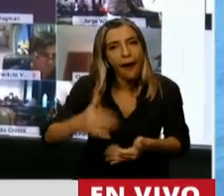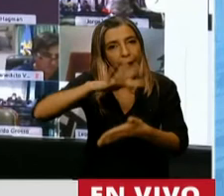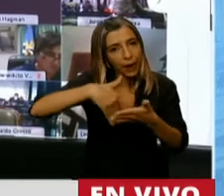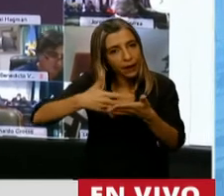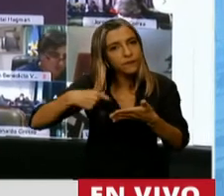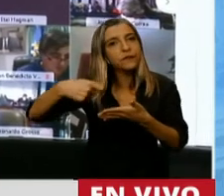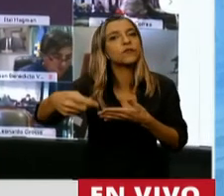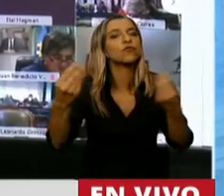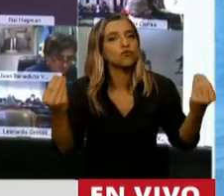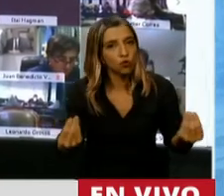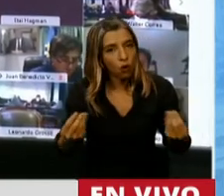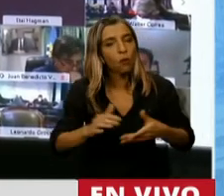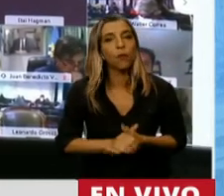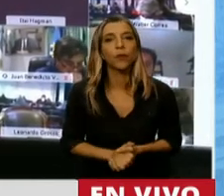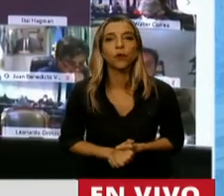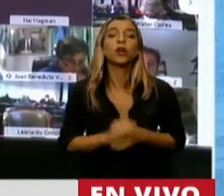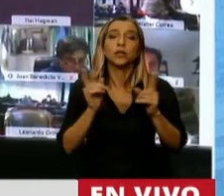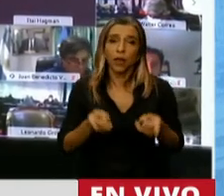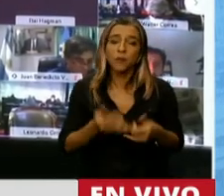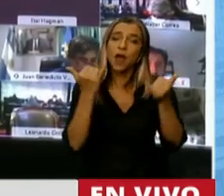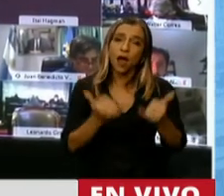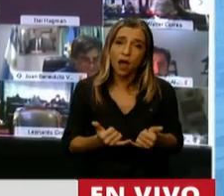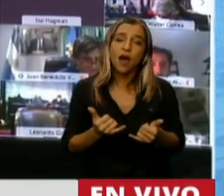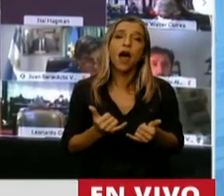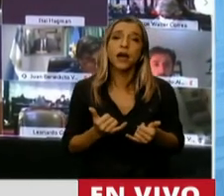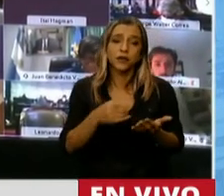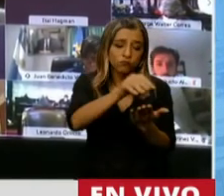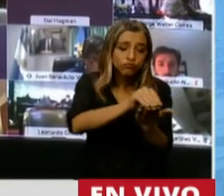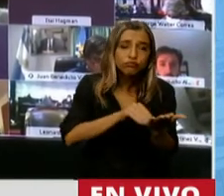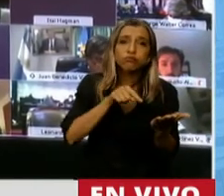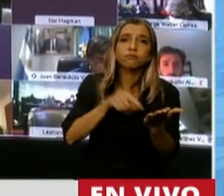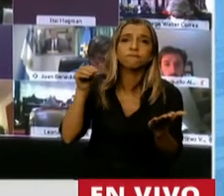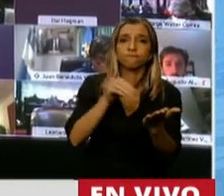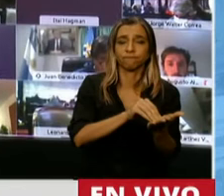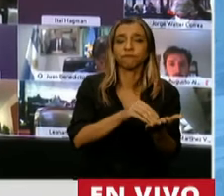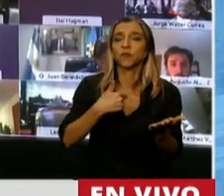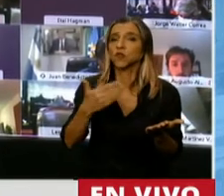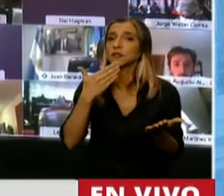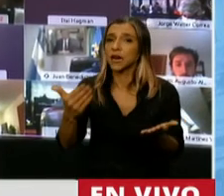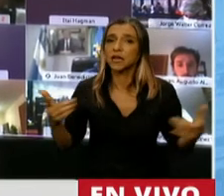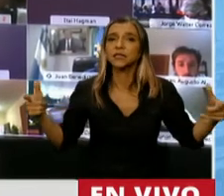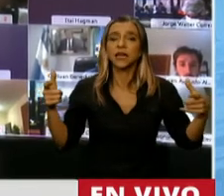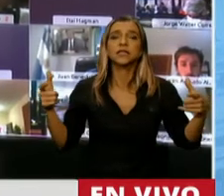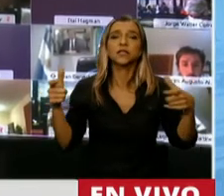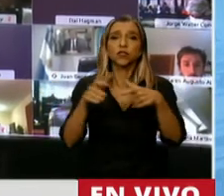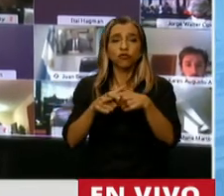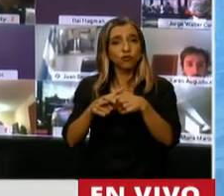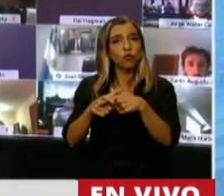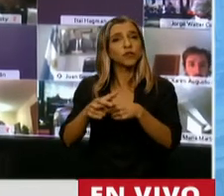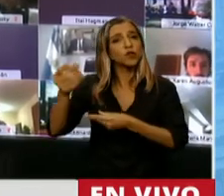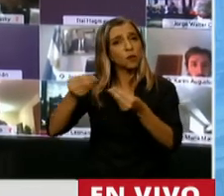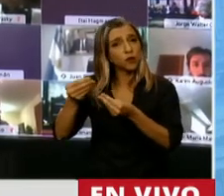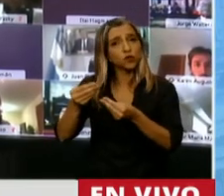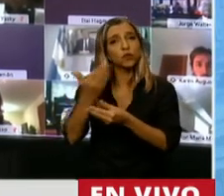para dicha deuda de cual agradezco al presidente de la comisión del presupuesto que me han escuchado